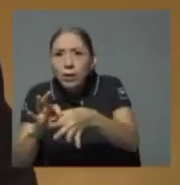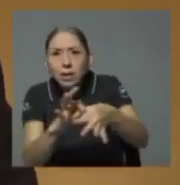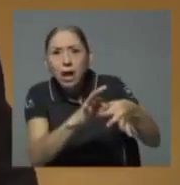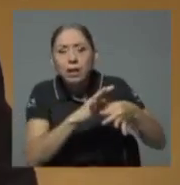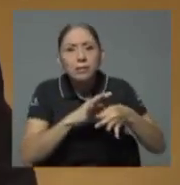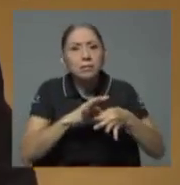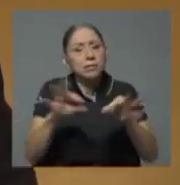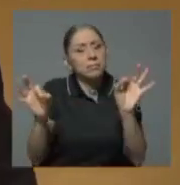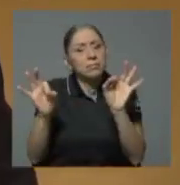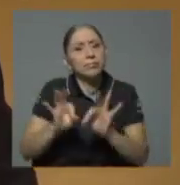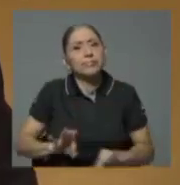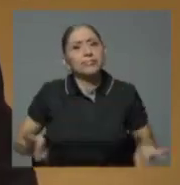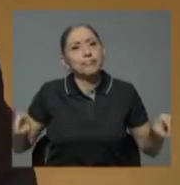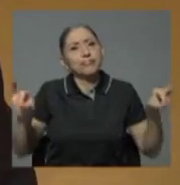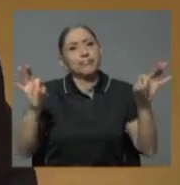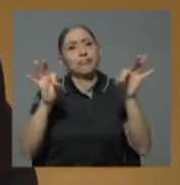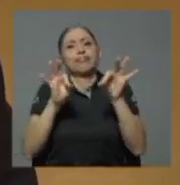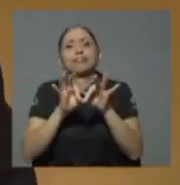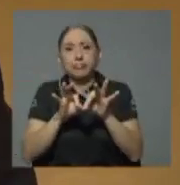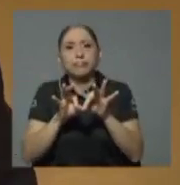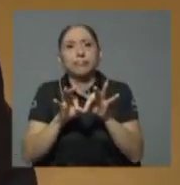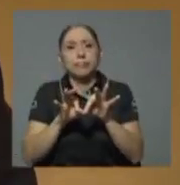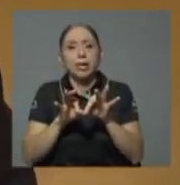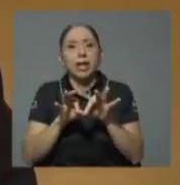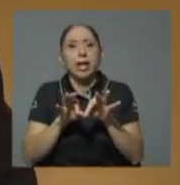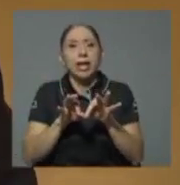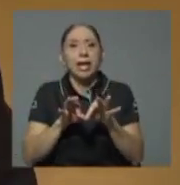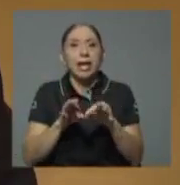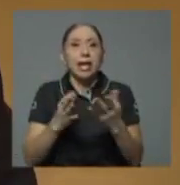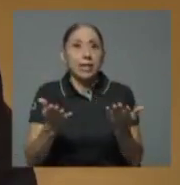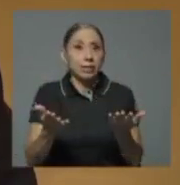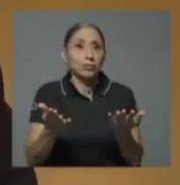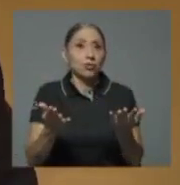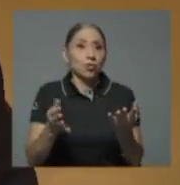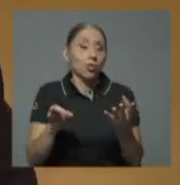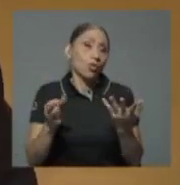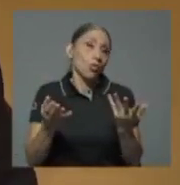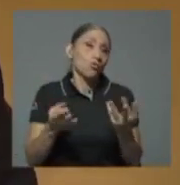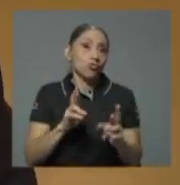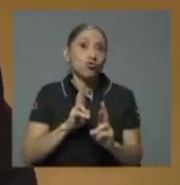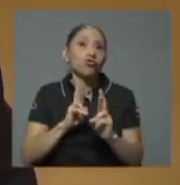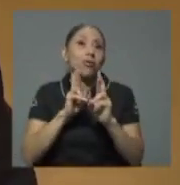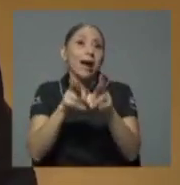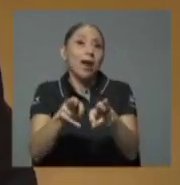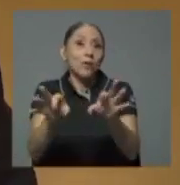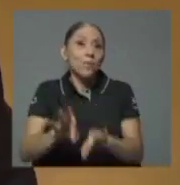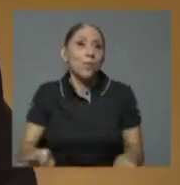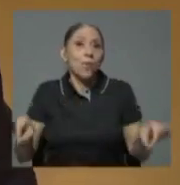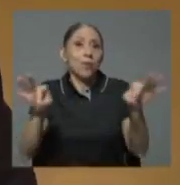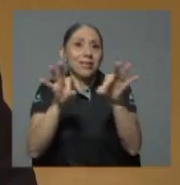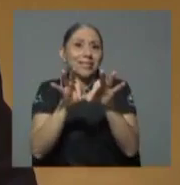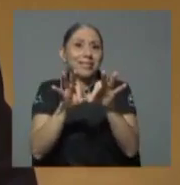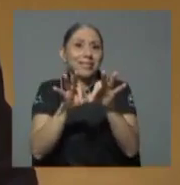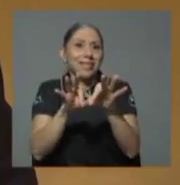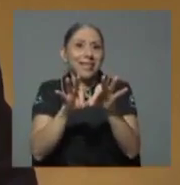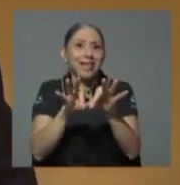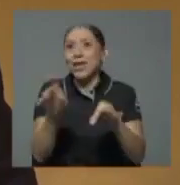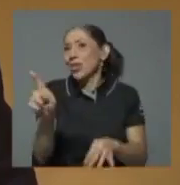que es un regalo importante, ya no ahora para